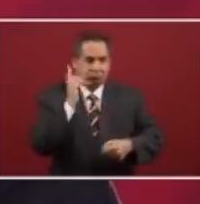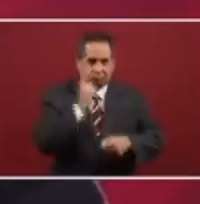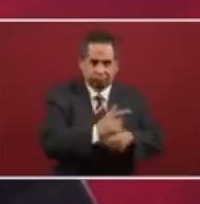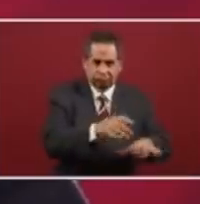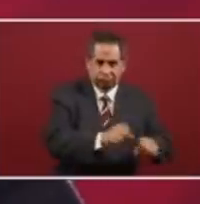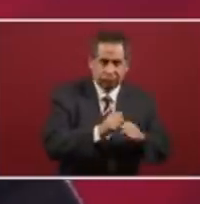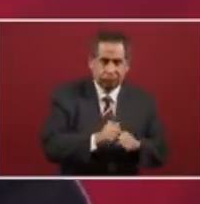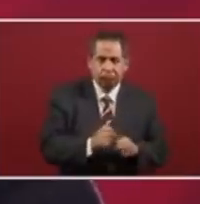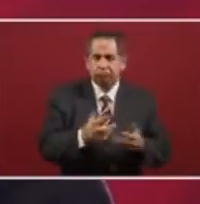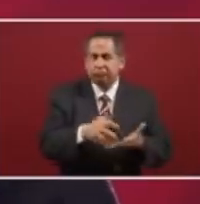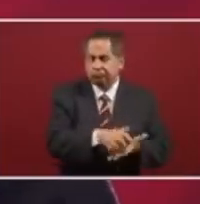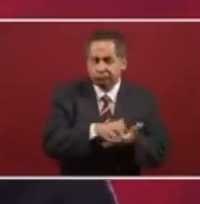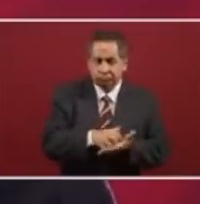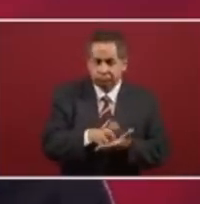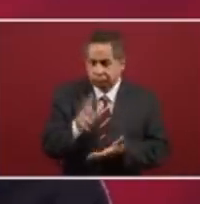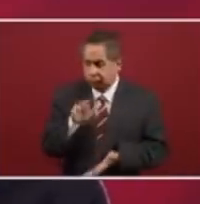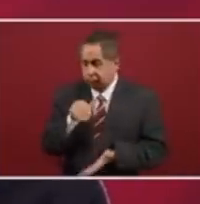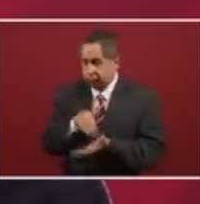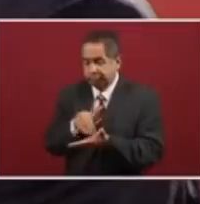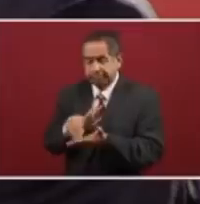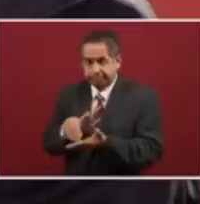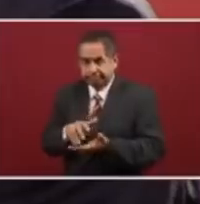50.000 millones